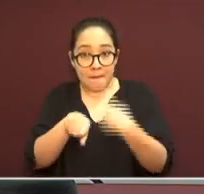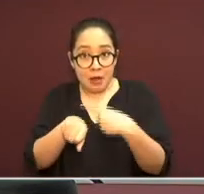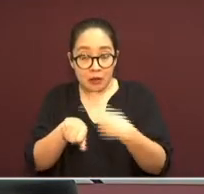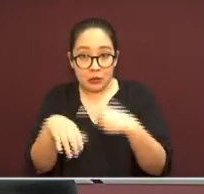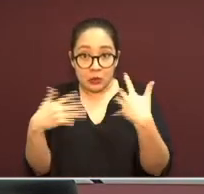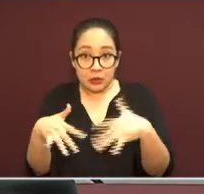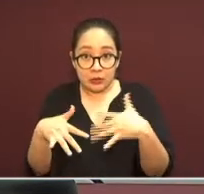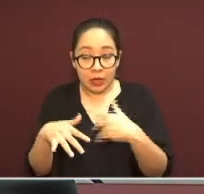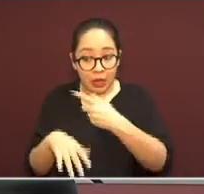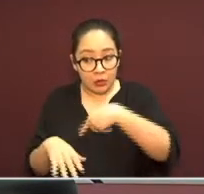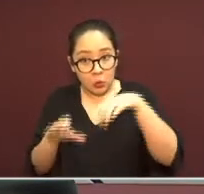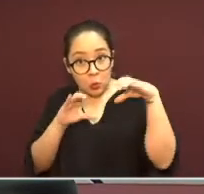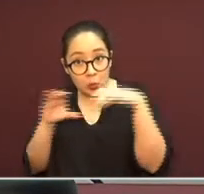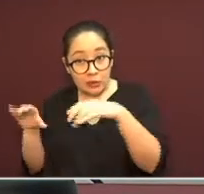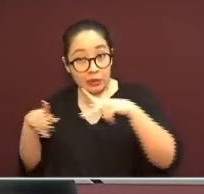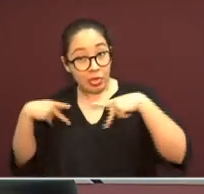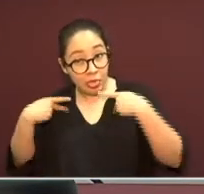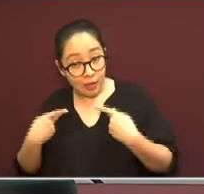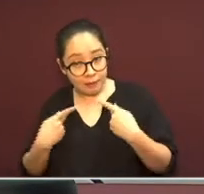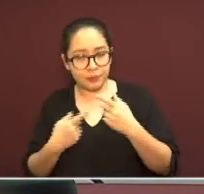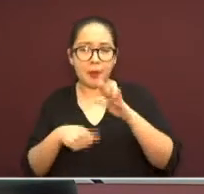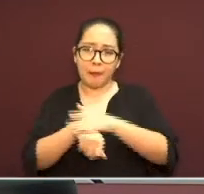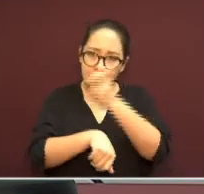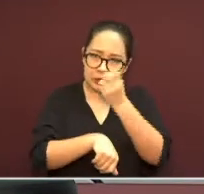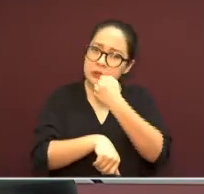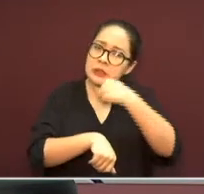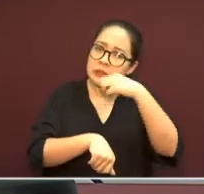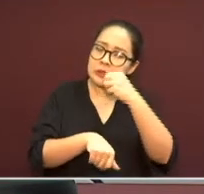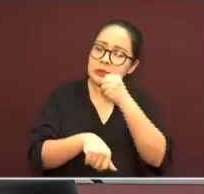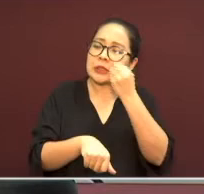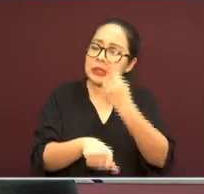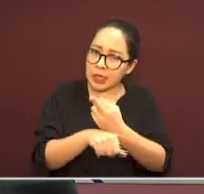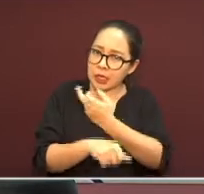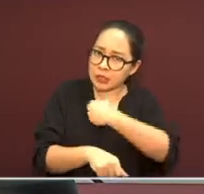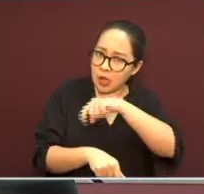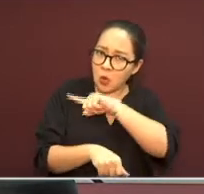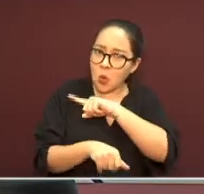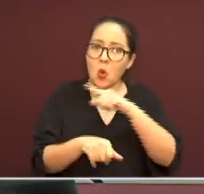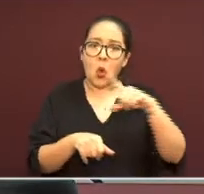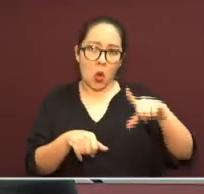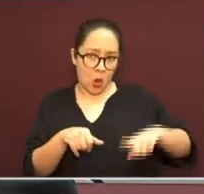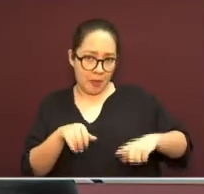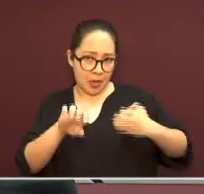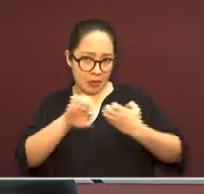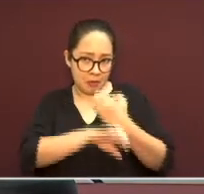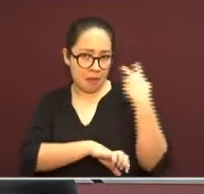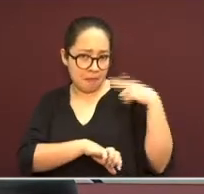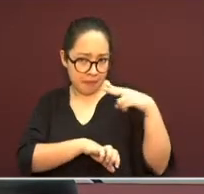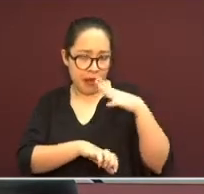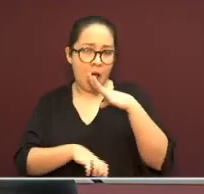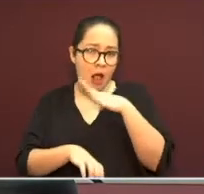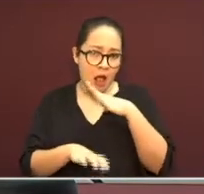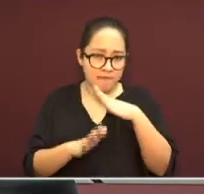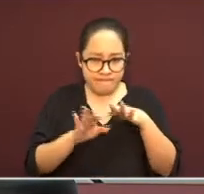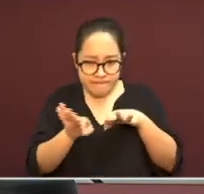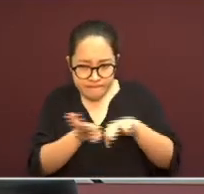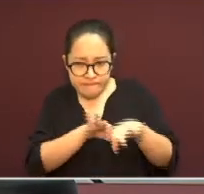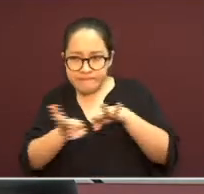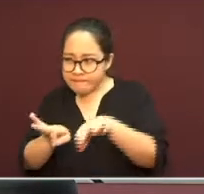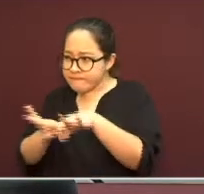del gobierno del estado trabaja de manera anticipada con la capacitación